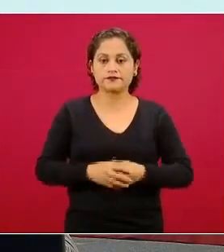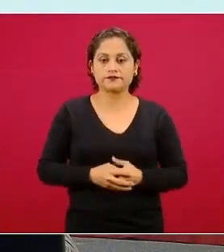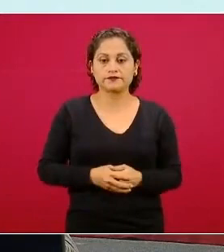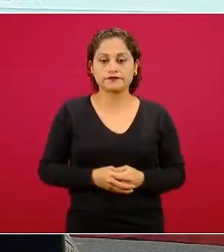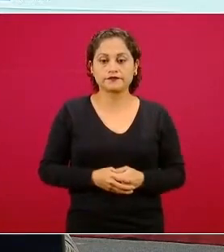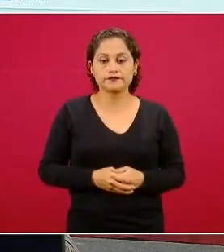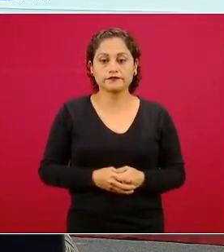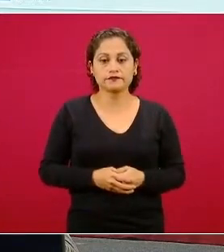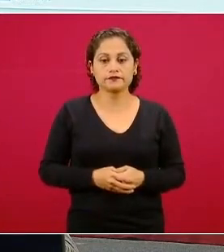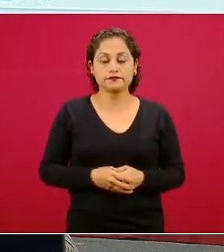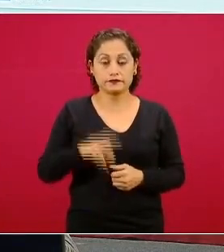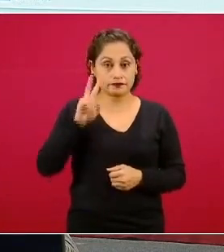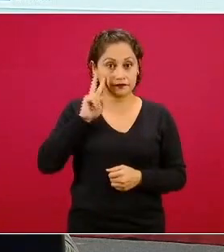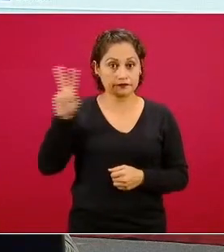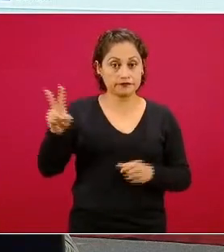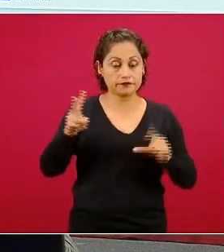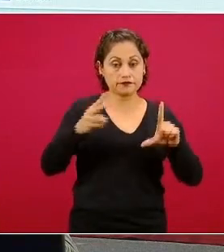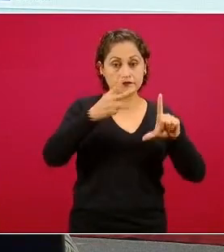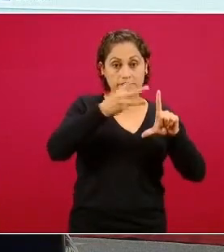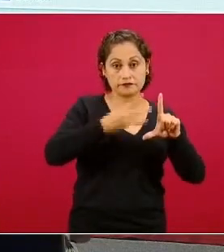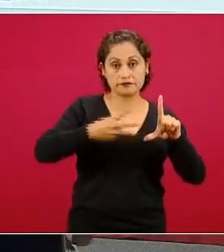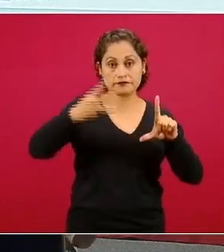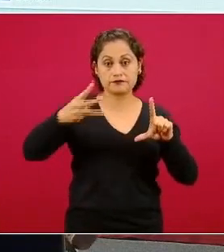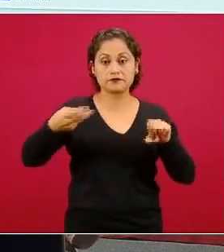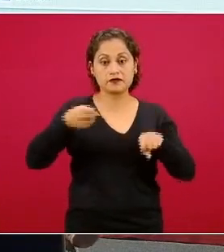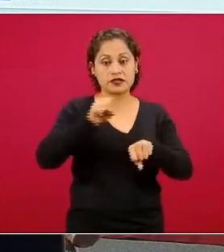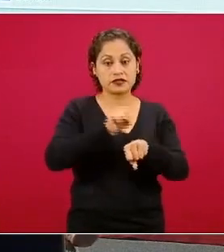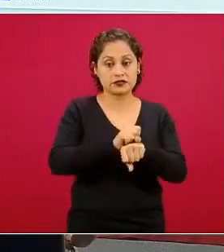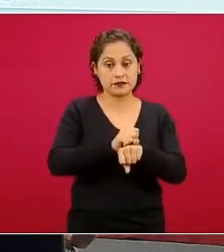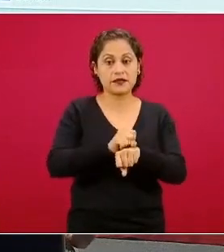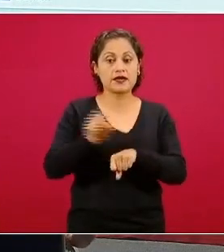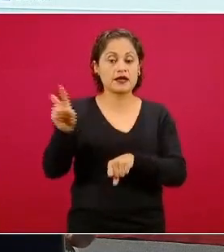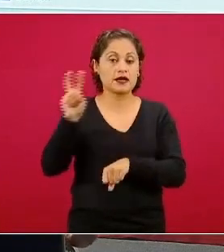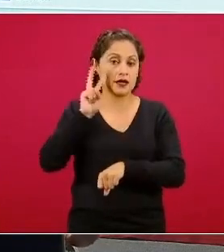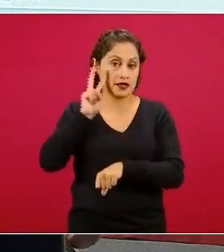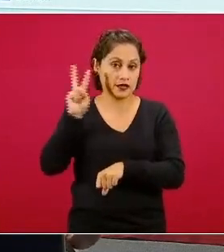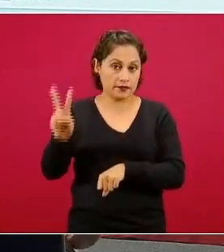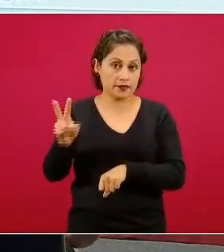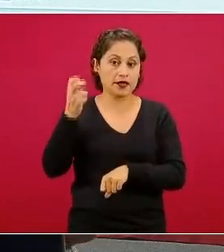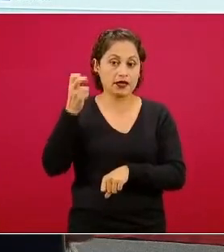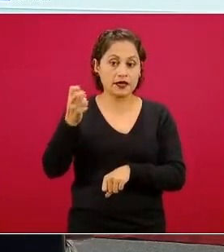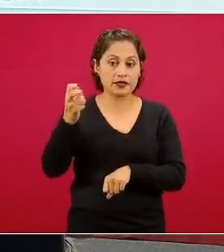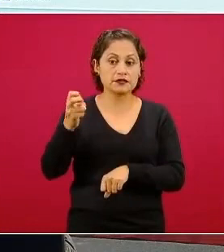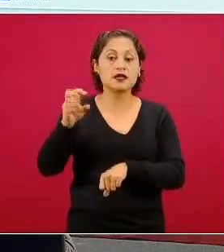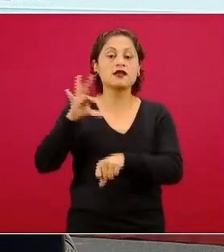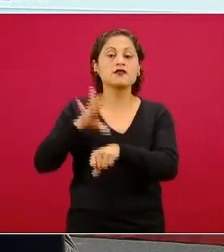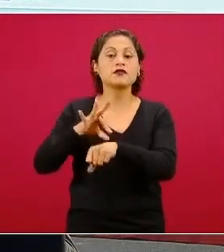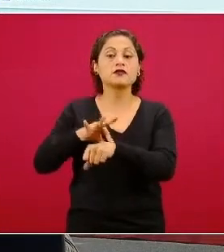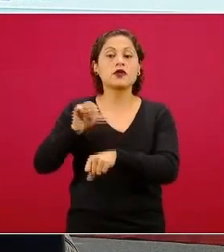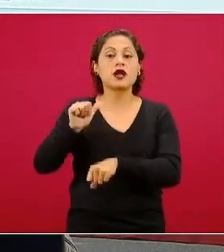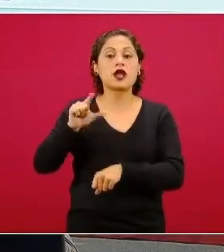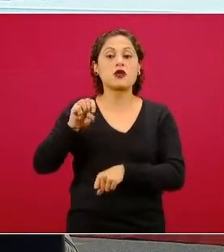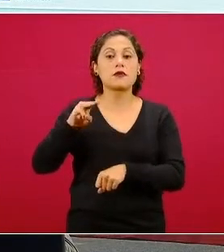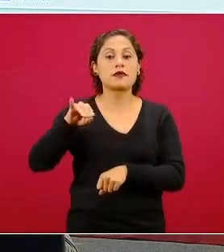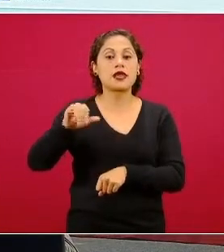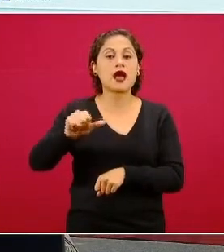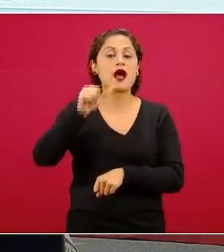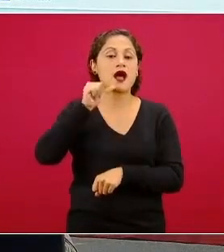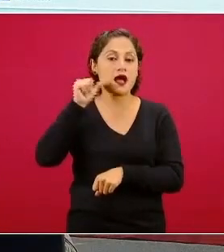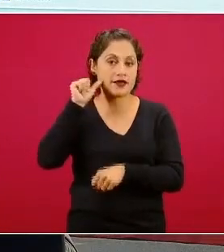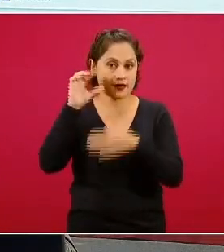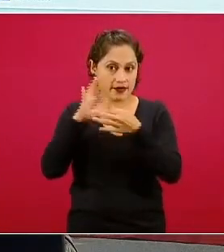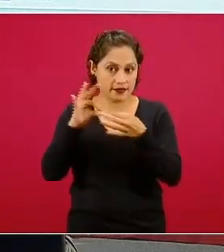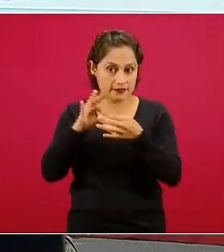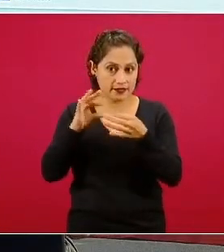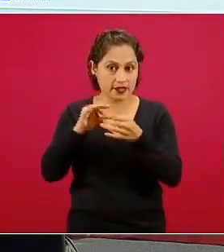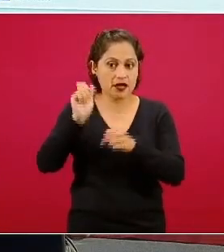tenemos la curva epidémica semanal. Identificamos un elemento que ya mencionó el doctor Alomía ayer por la tarde, que fue